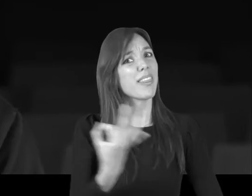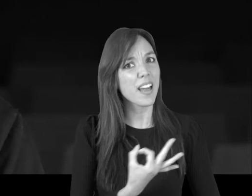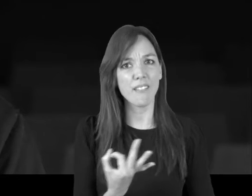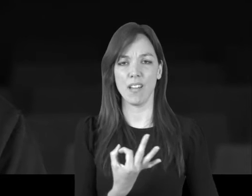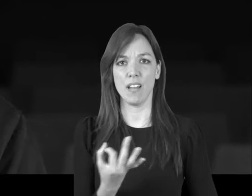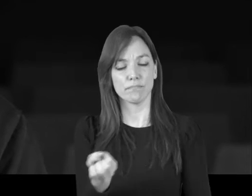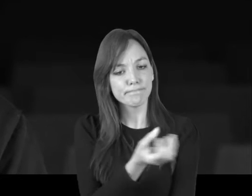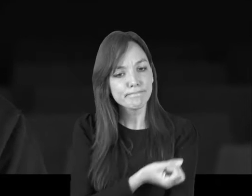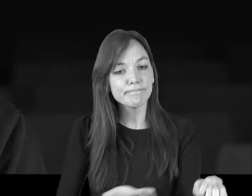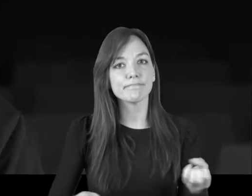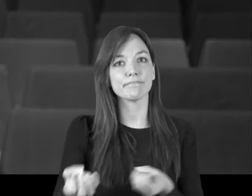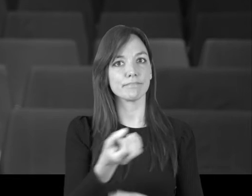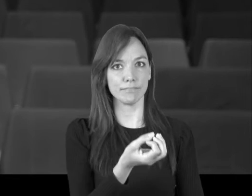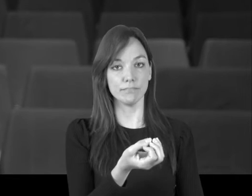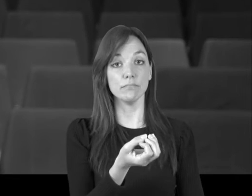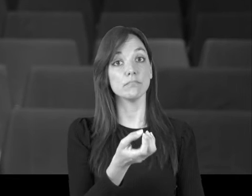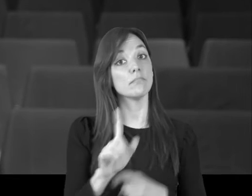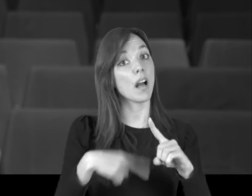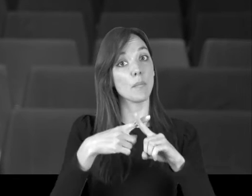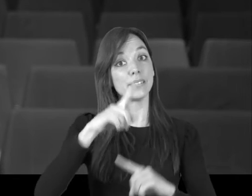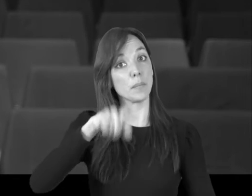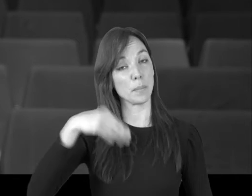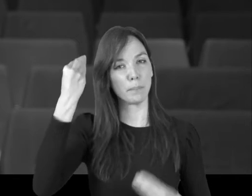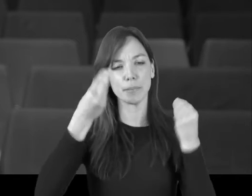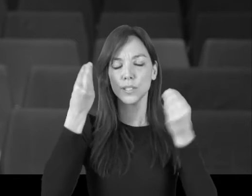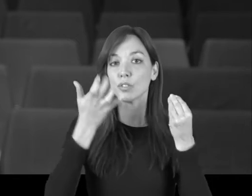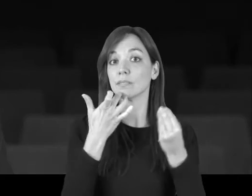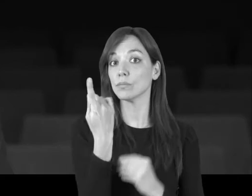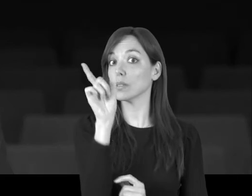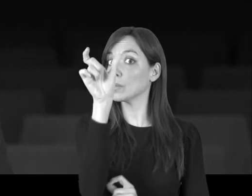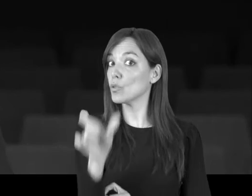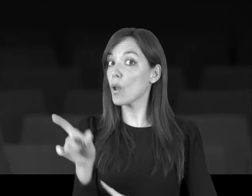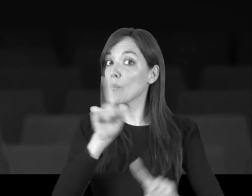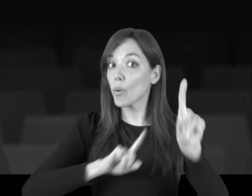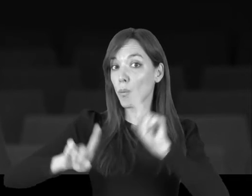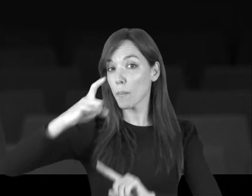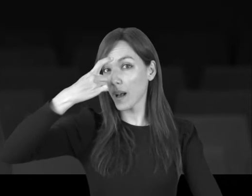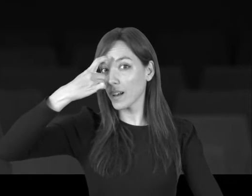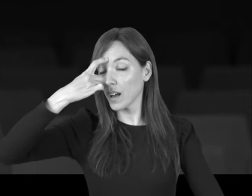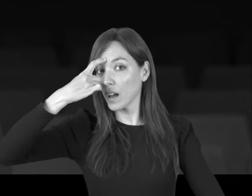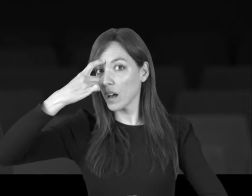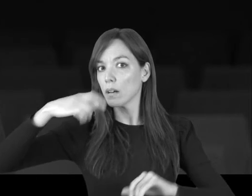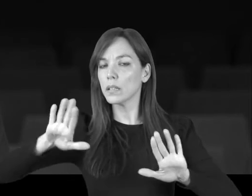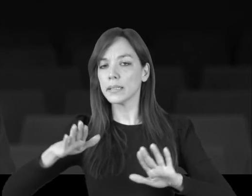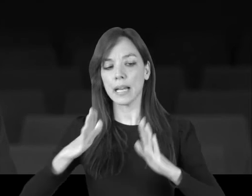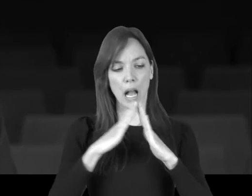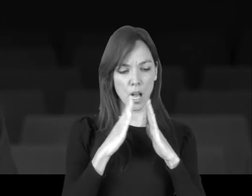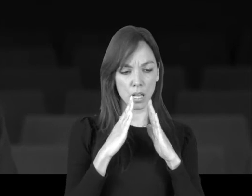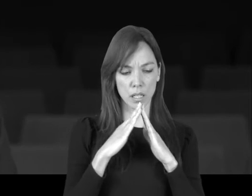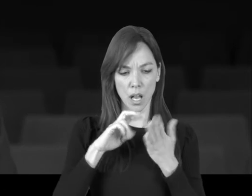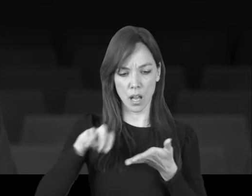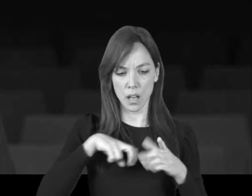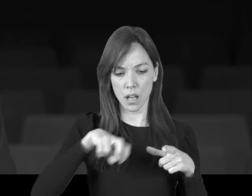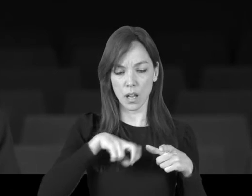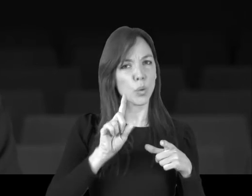derecho que tenemos, es un deber. Y además, lo que pienso es que una persona que tiene ese tipo de problemas, el hecho de